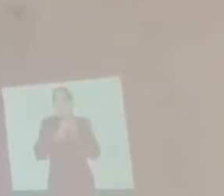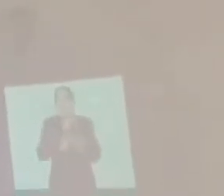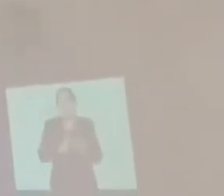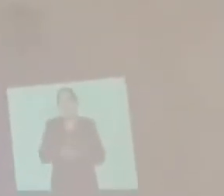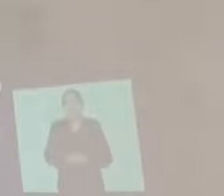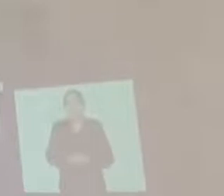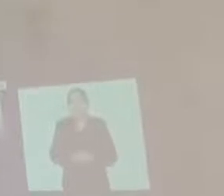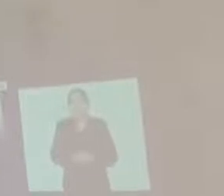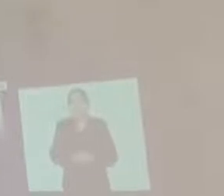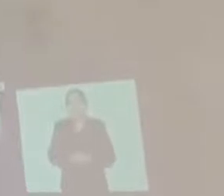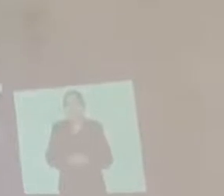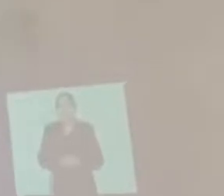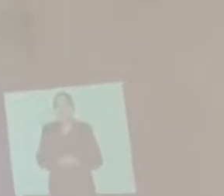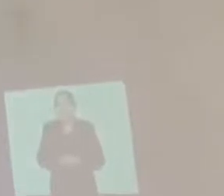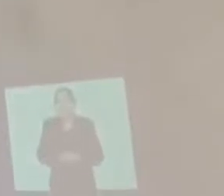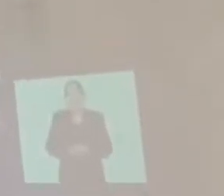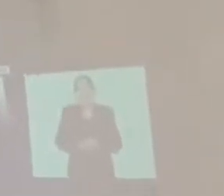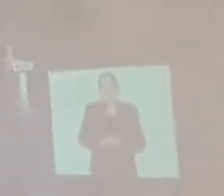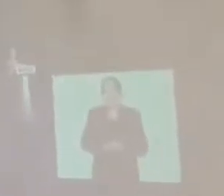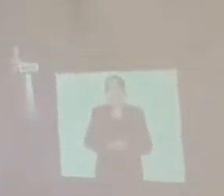Evalúa